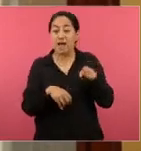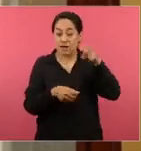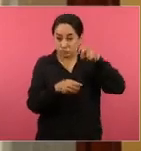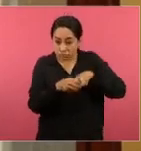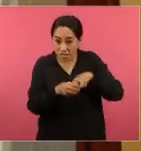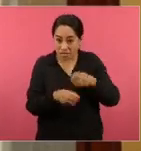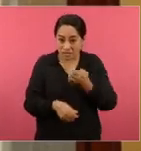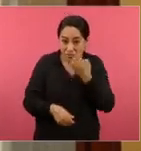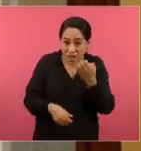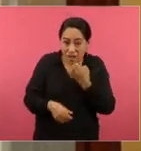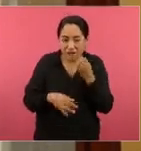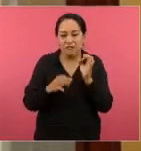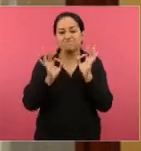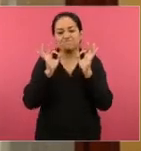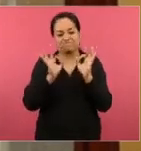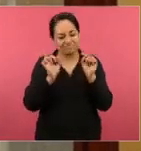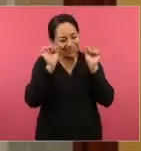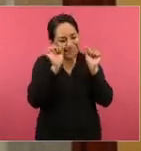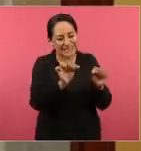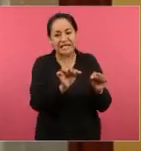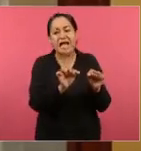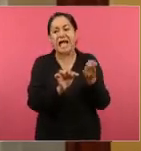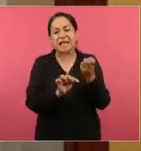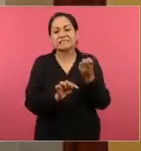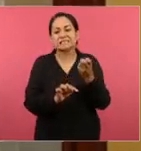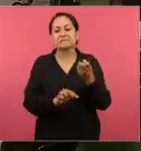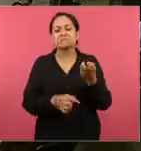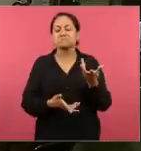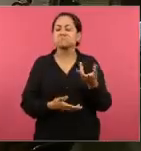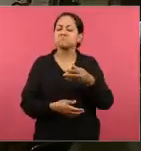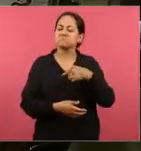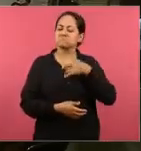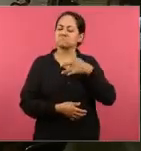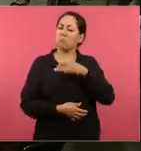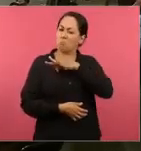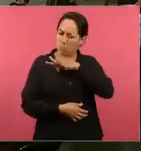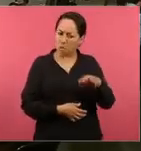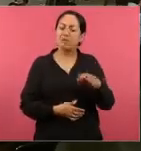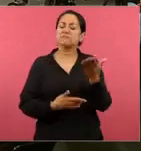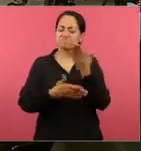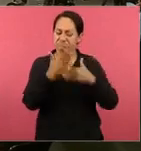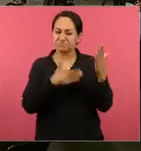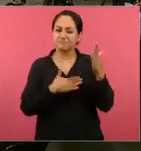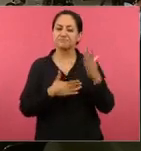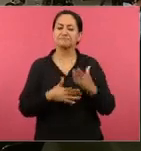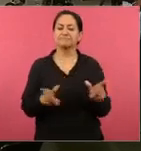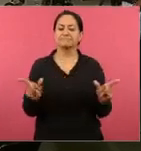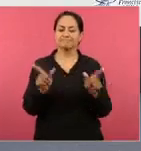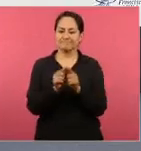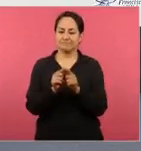a ese terreno, a ese punto. Termino con dos frases, porque